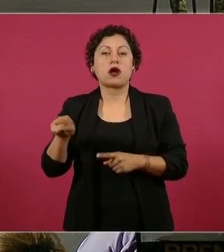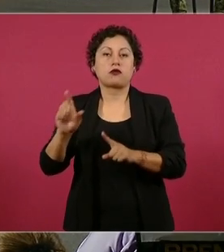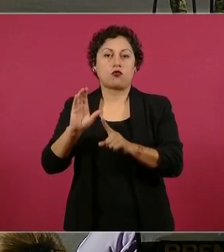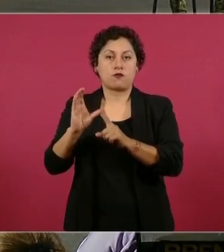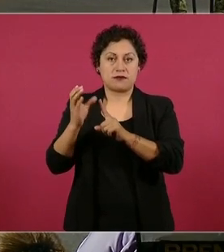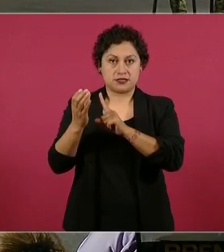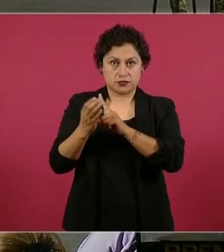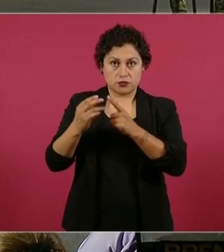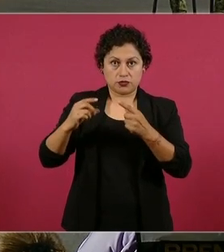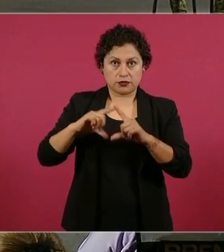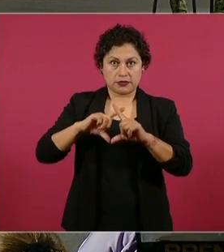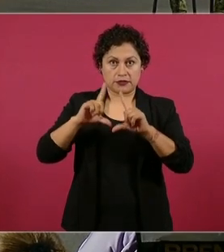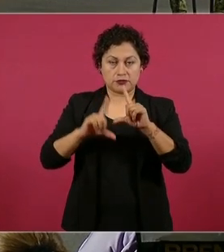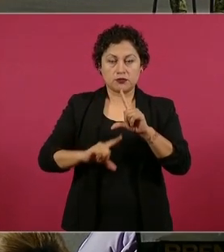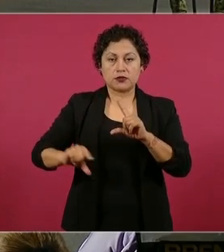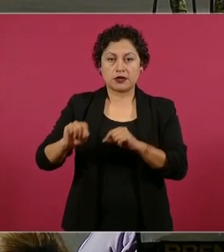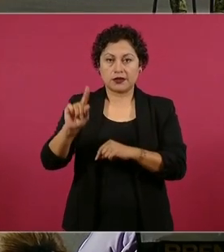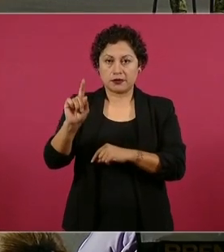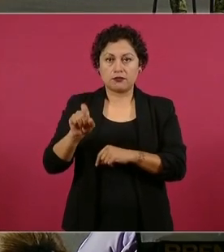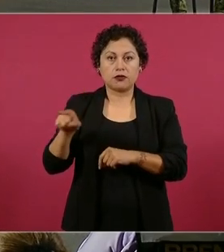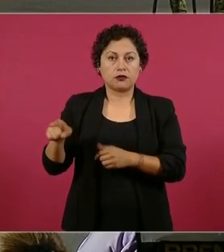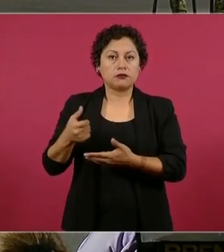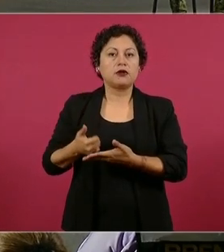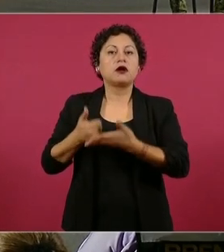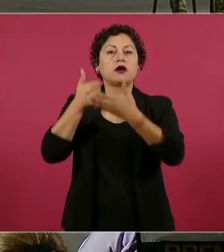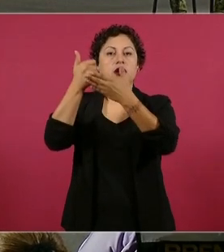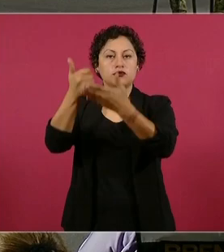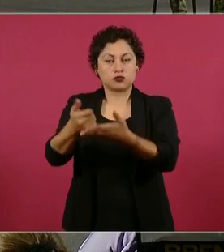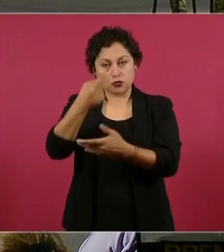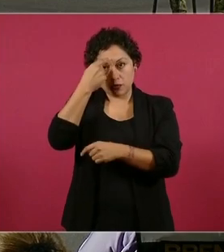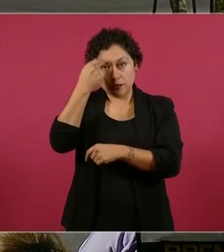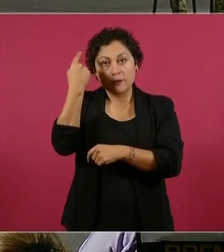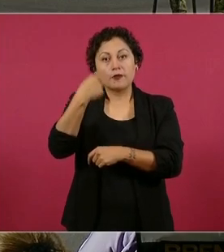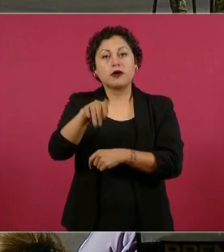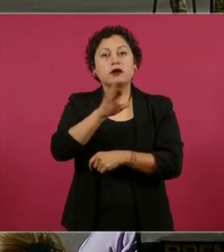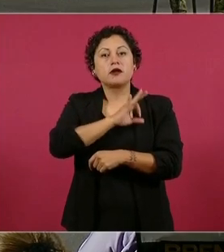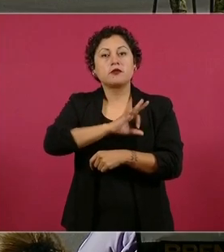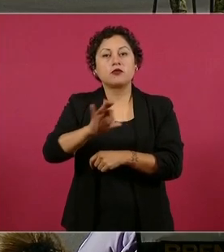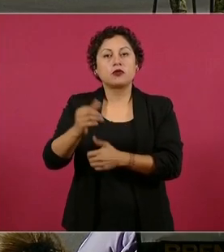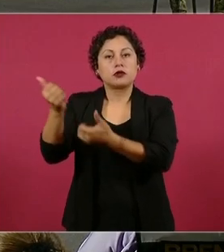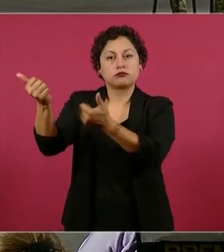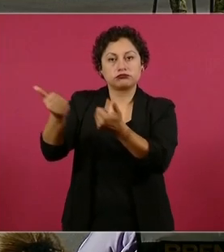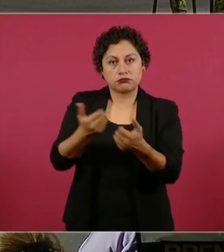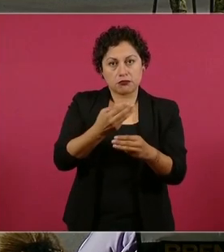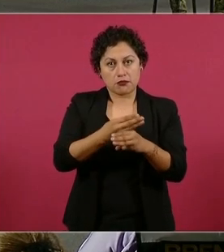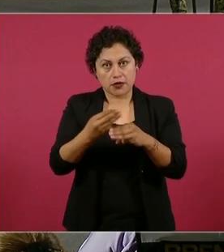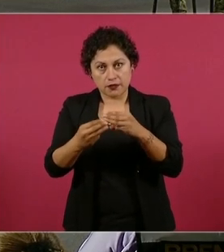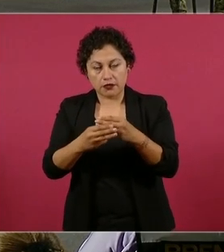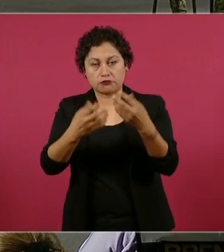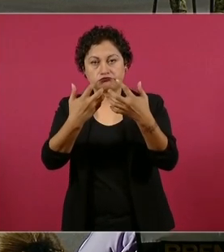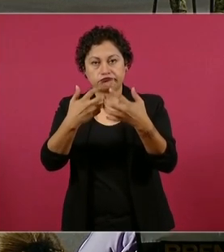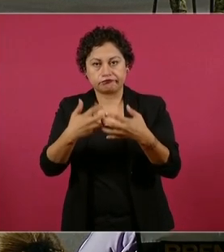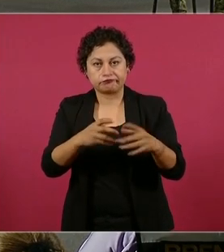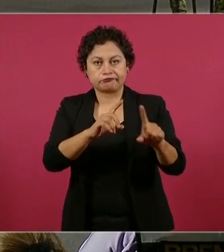brindó apoyos logísticos en el área, en el campo, apoyos logísticos con maquinaria, apoyos en